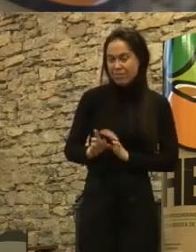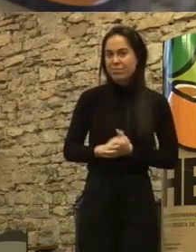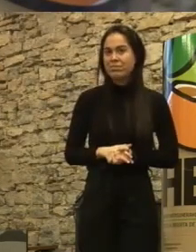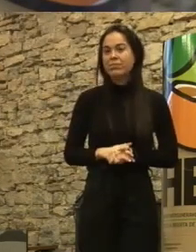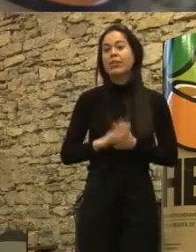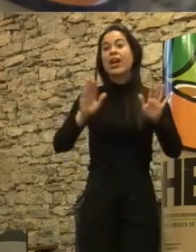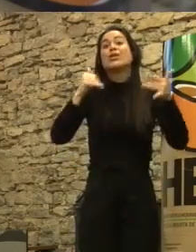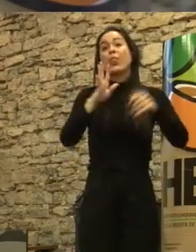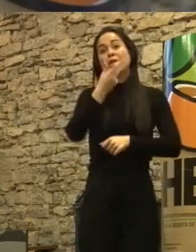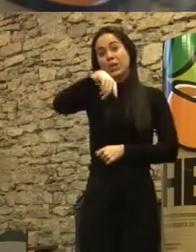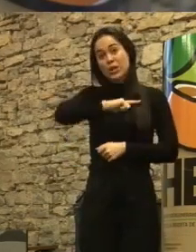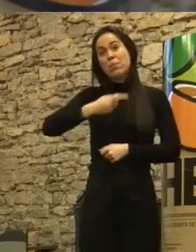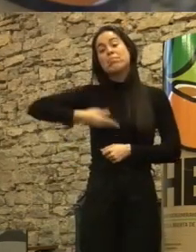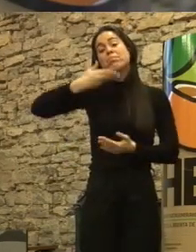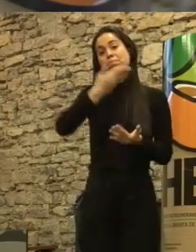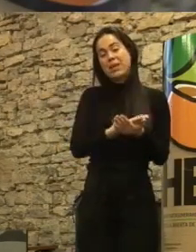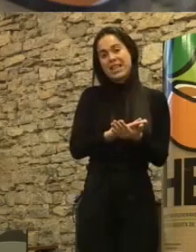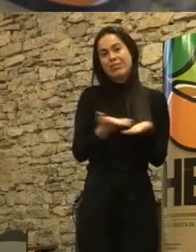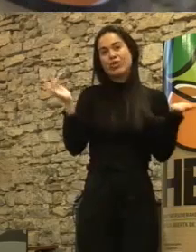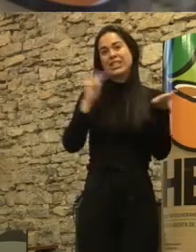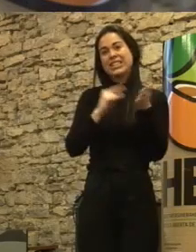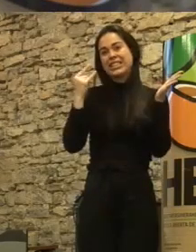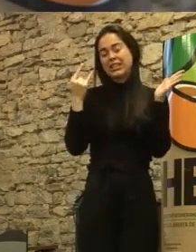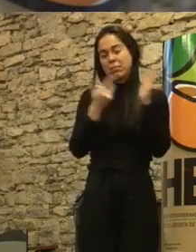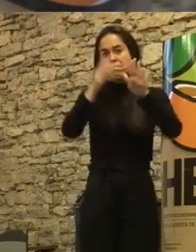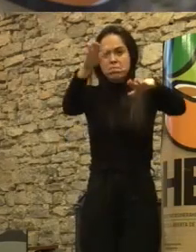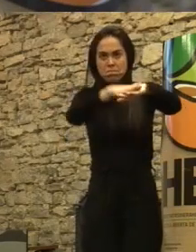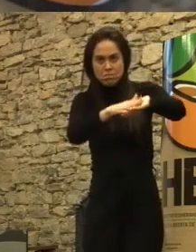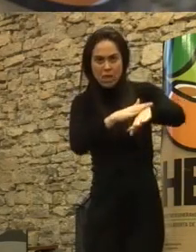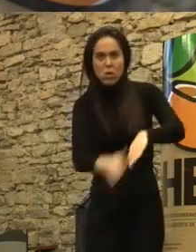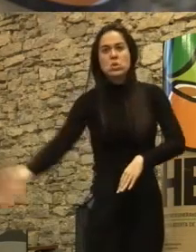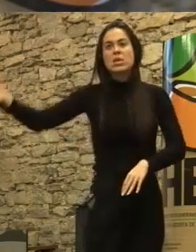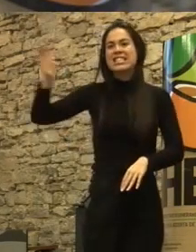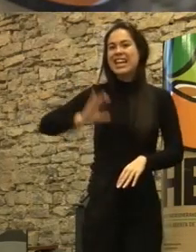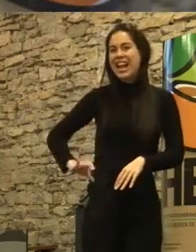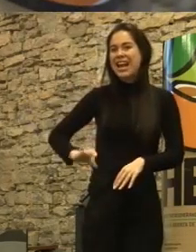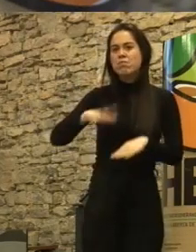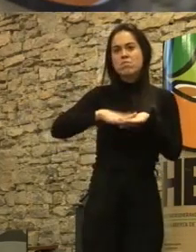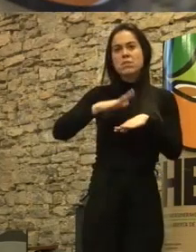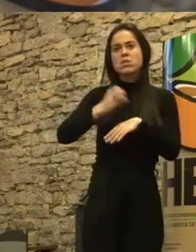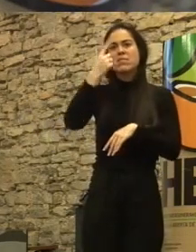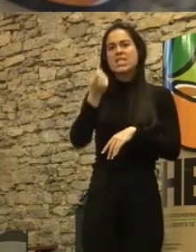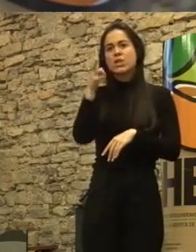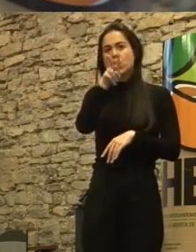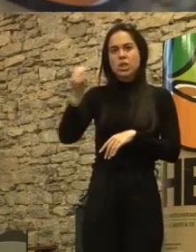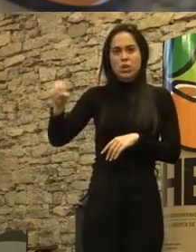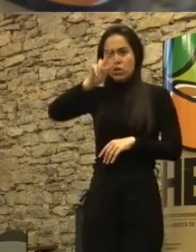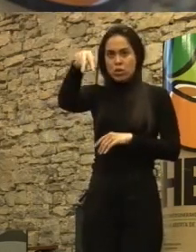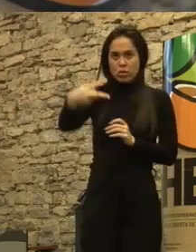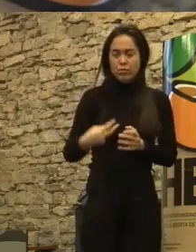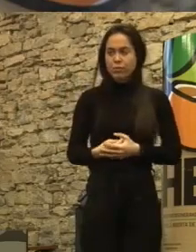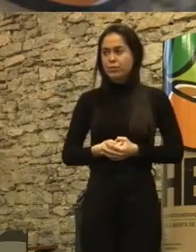eso pedimos que se haga un sistema público y que se haga un salario mínimo de 1.200 euros.